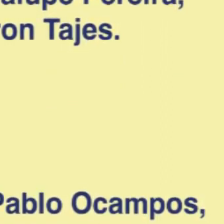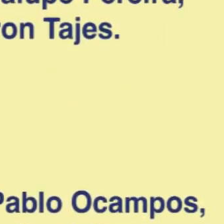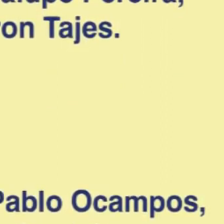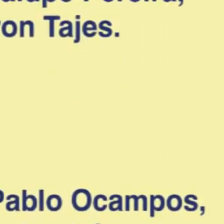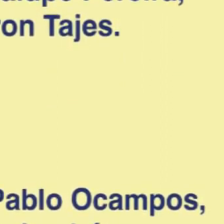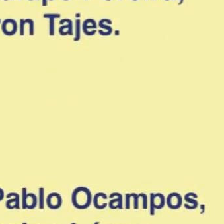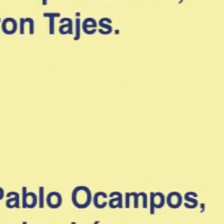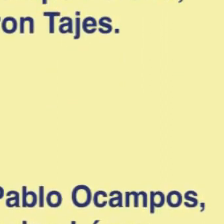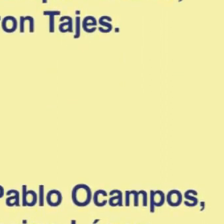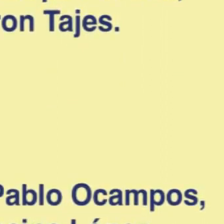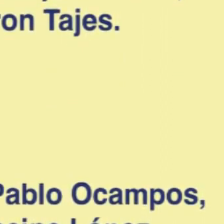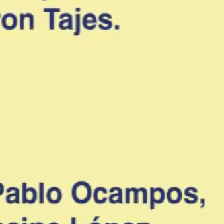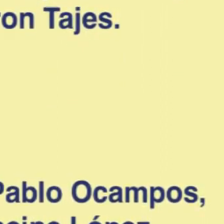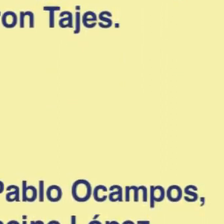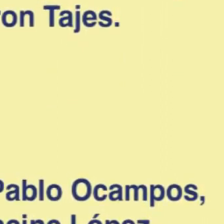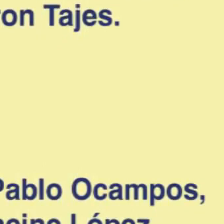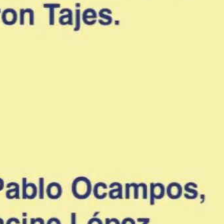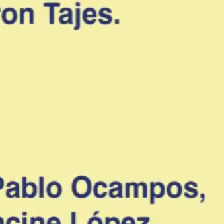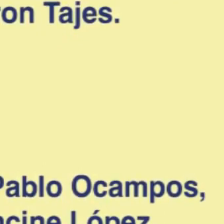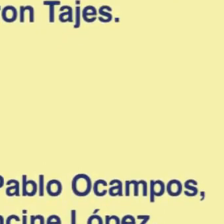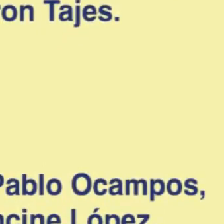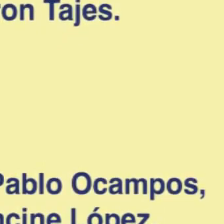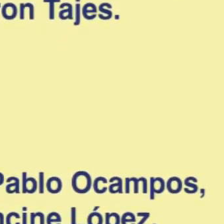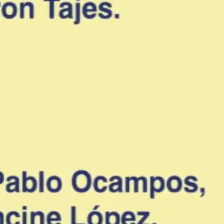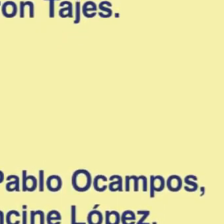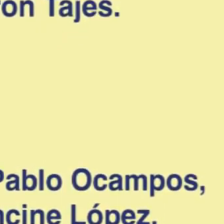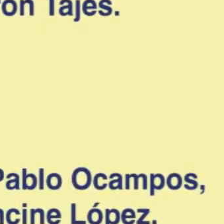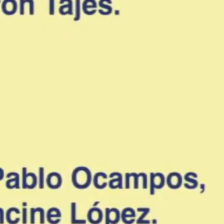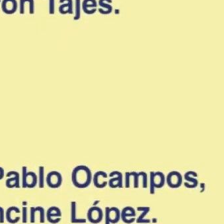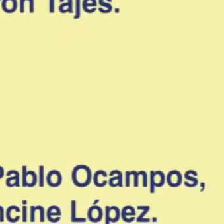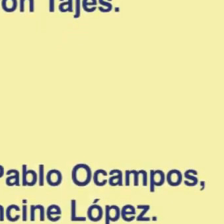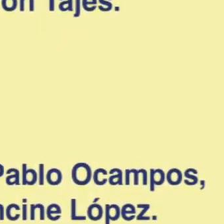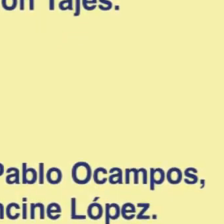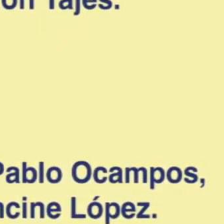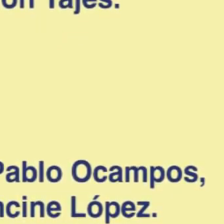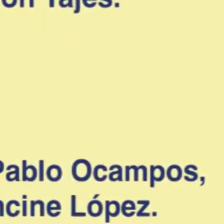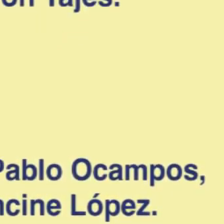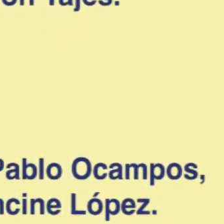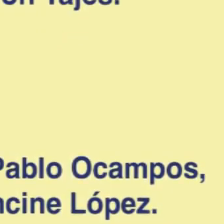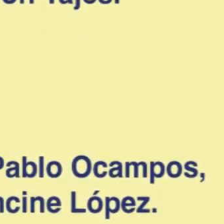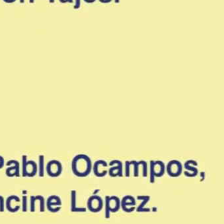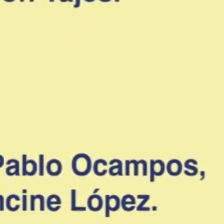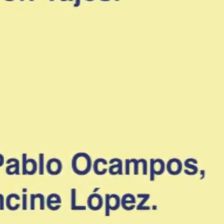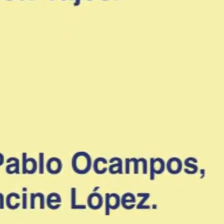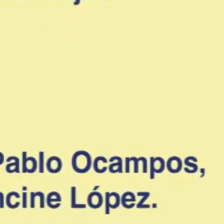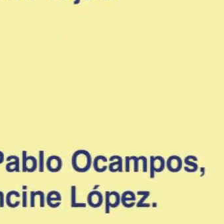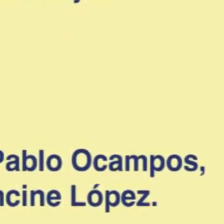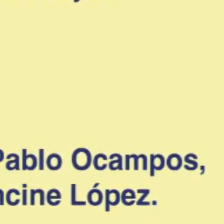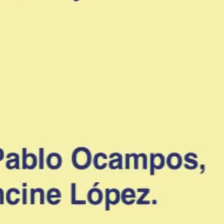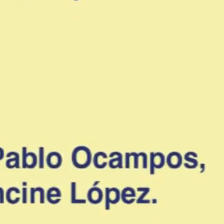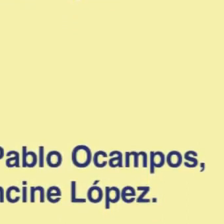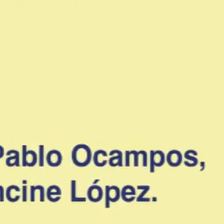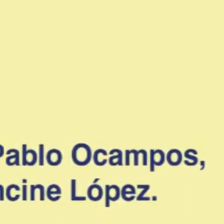de Carmelo, en el departamento de Colonia. Integrantes: María Celeste Alonso, Natalie Bocino, Erika Castillo, Sol